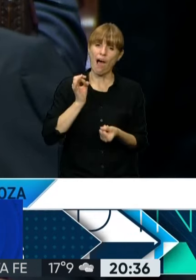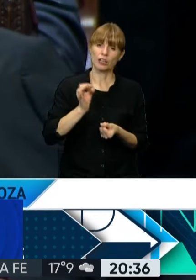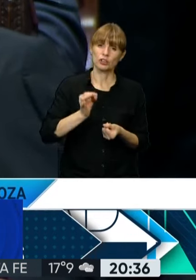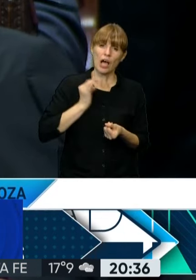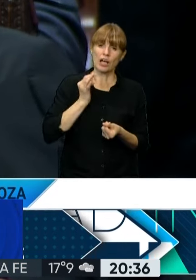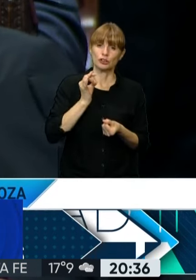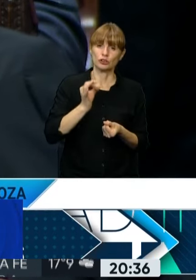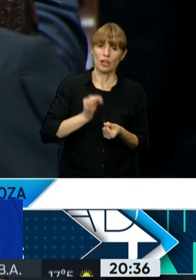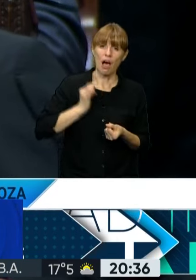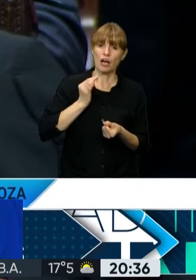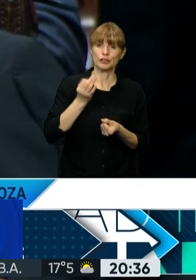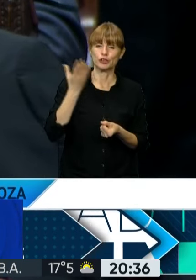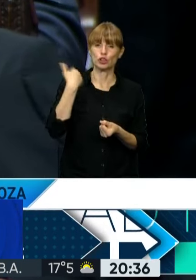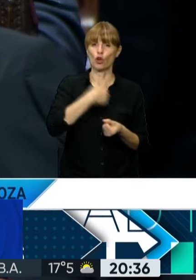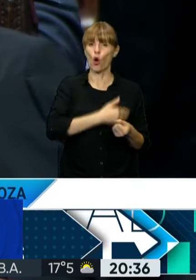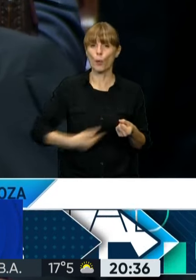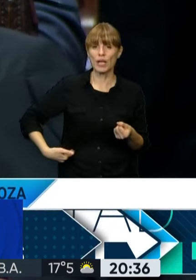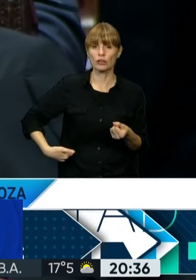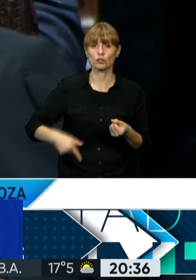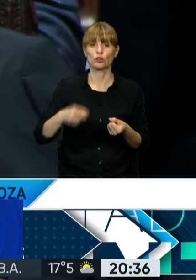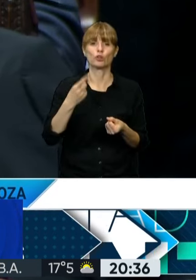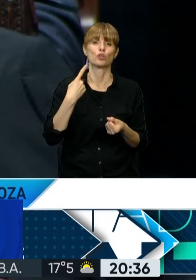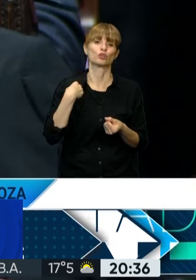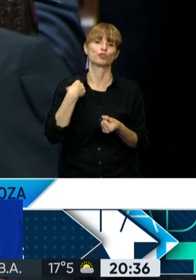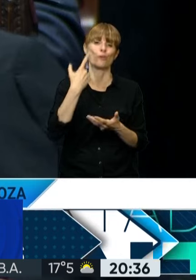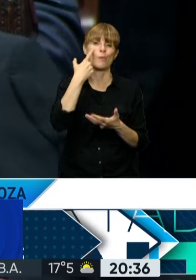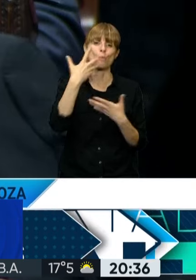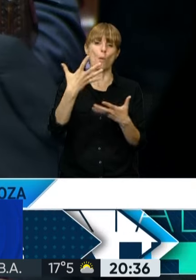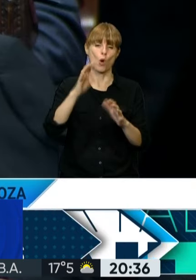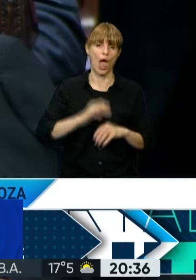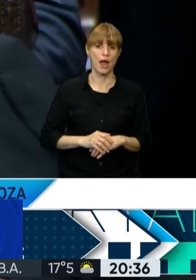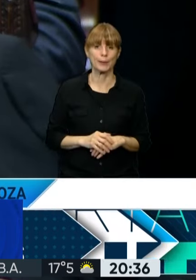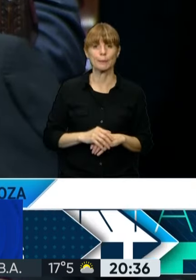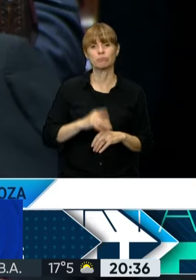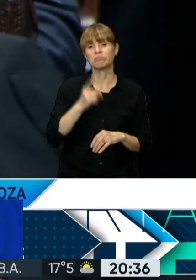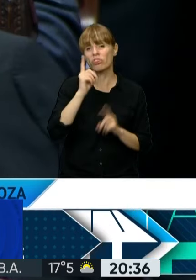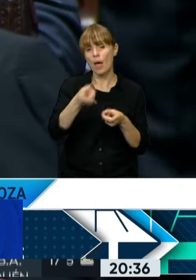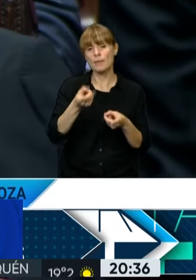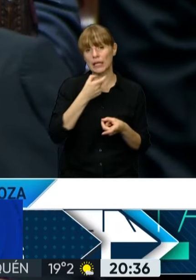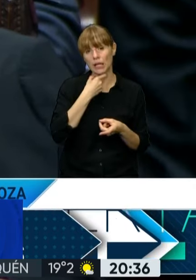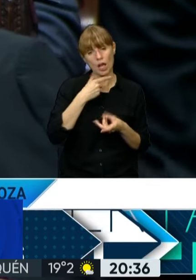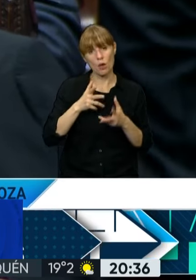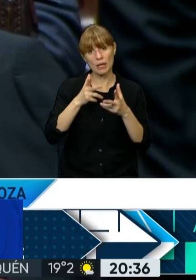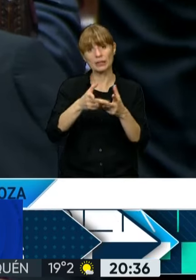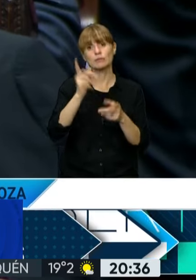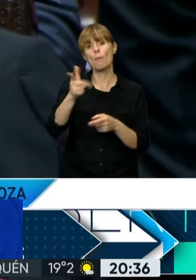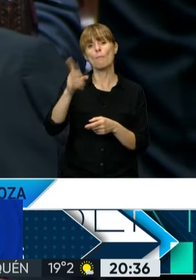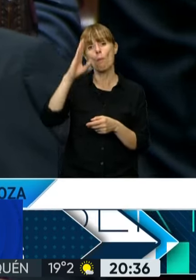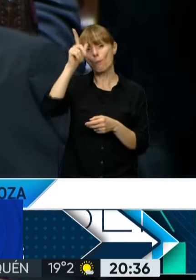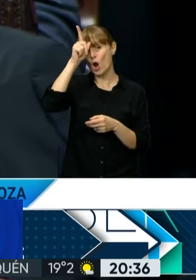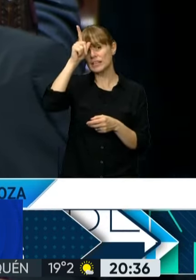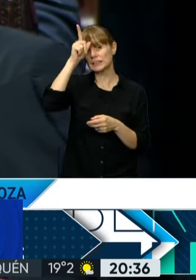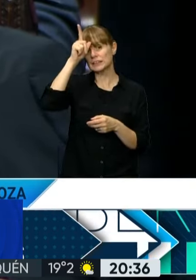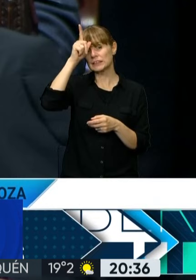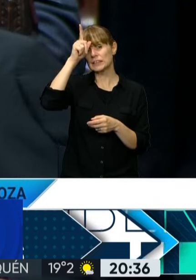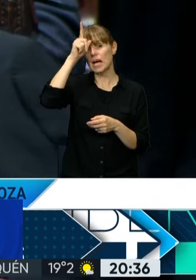dejó tantos gobiernos populistas. Y también quiero resaltar a aquellos policías de